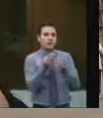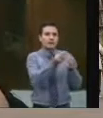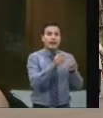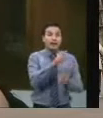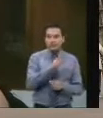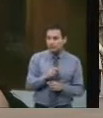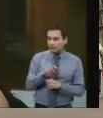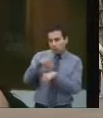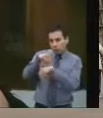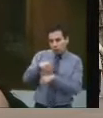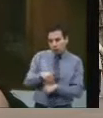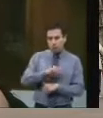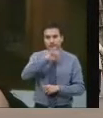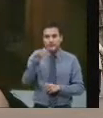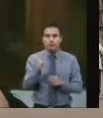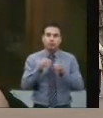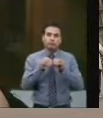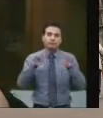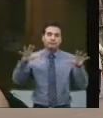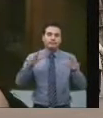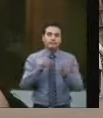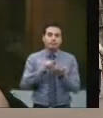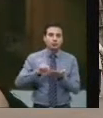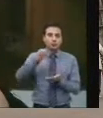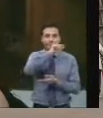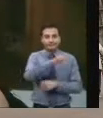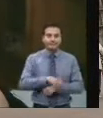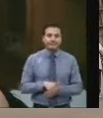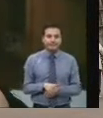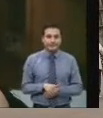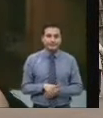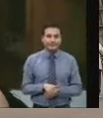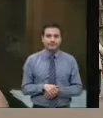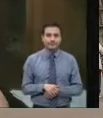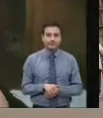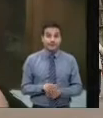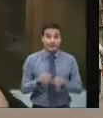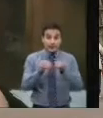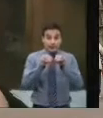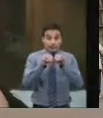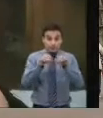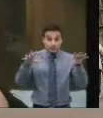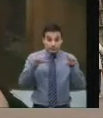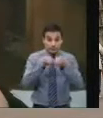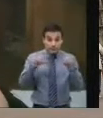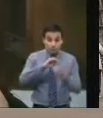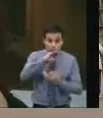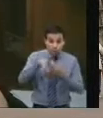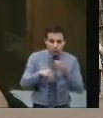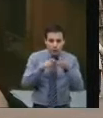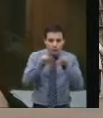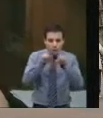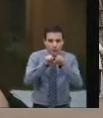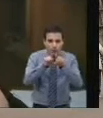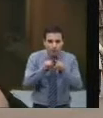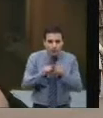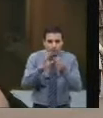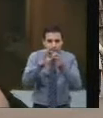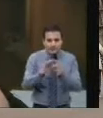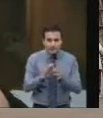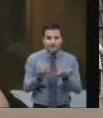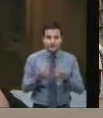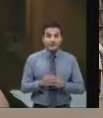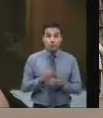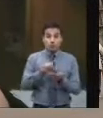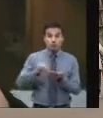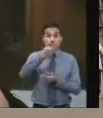los mensajes de apoyo a favor del Partido Verde y las publicaciones guardan relación con este guión. Las publicaciones no fueron